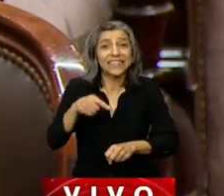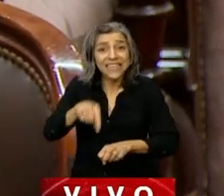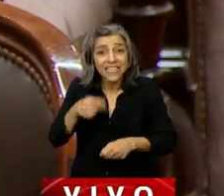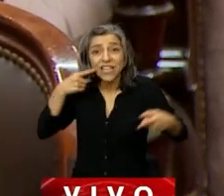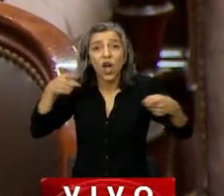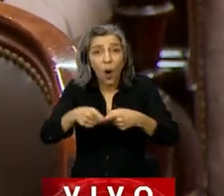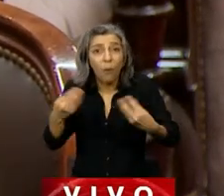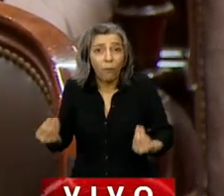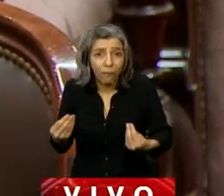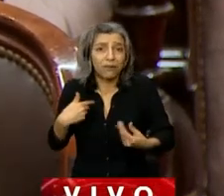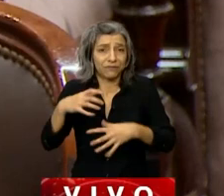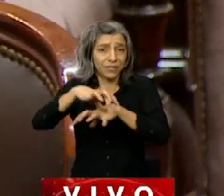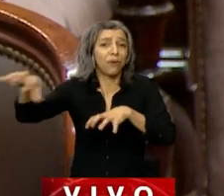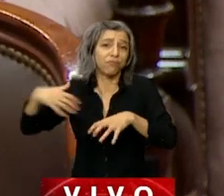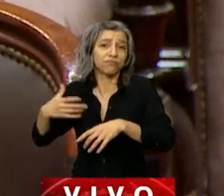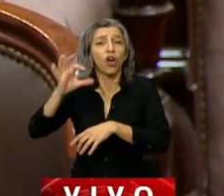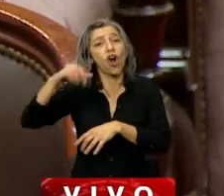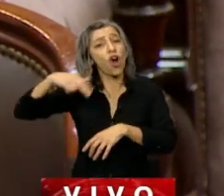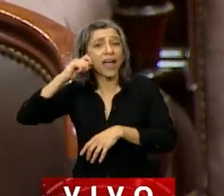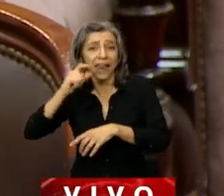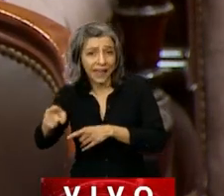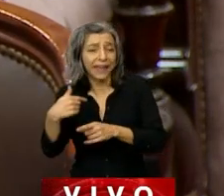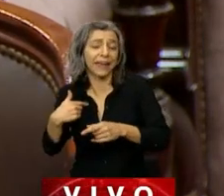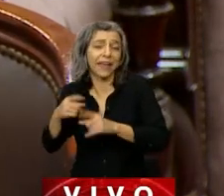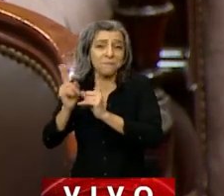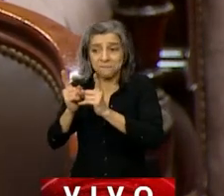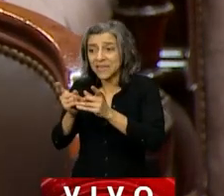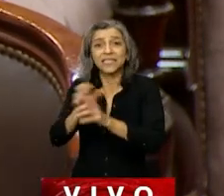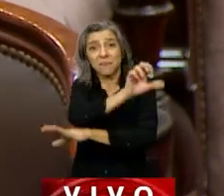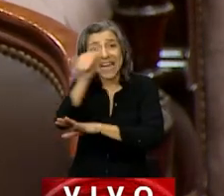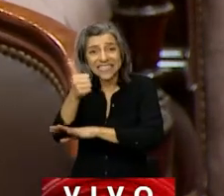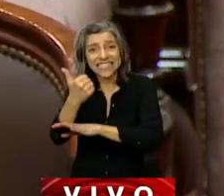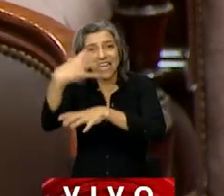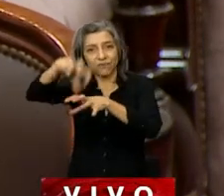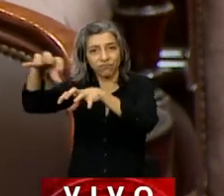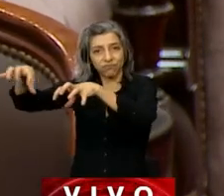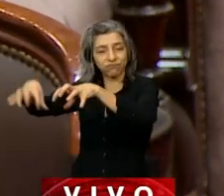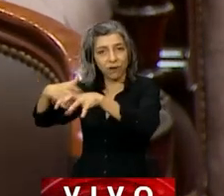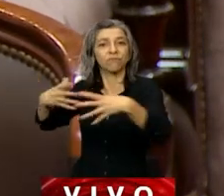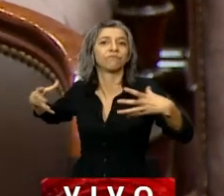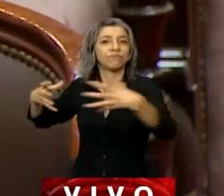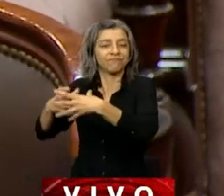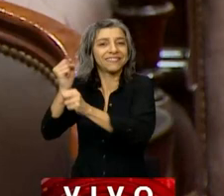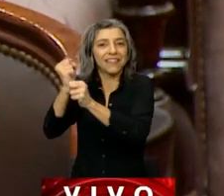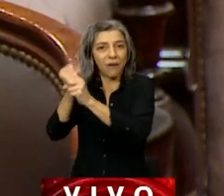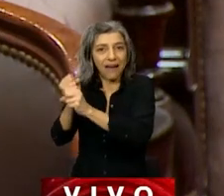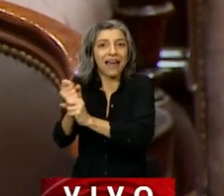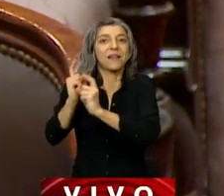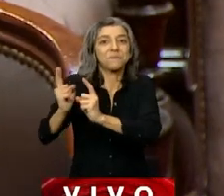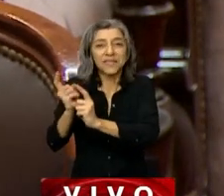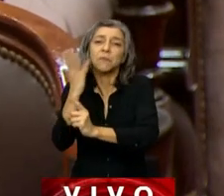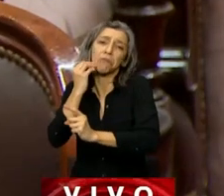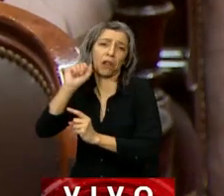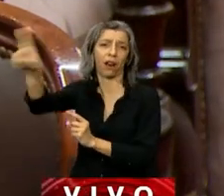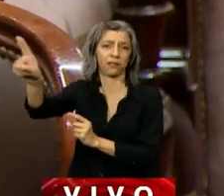6 ONGs lideradas por las CSL, la Zoological Society of London.